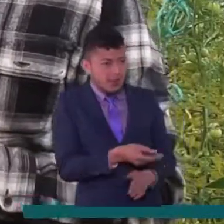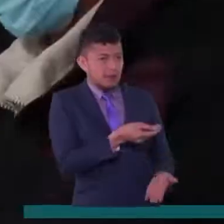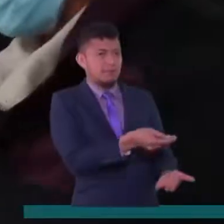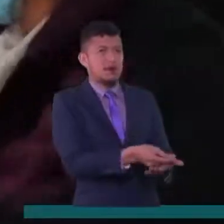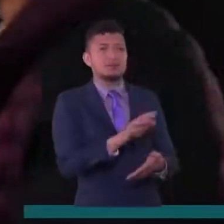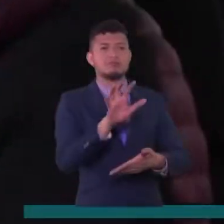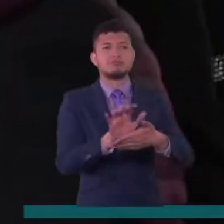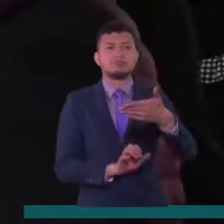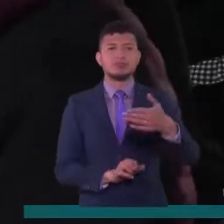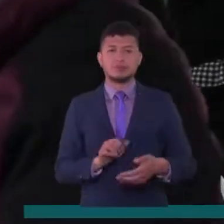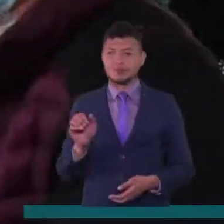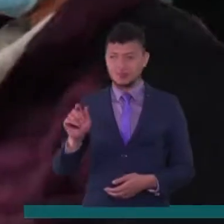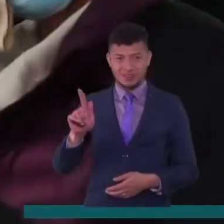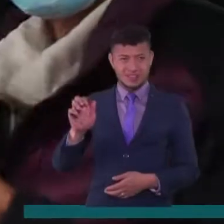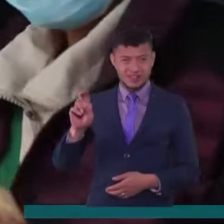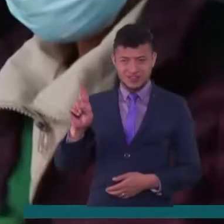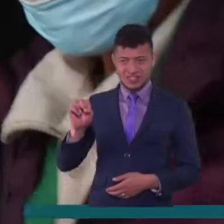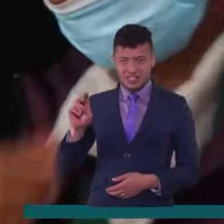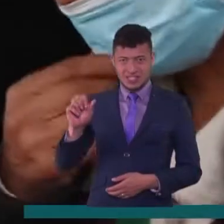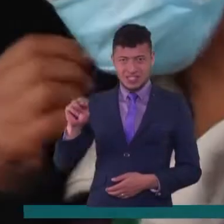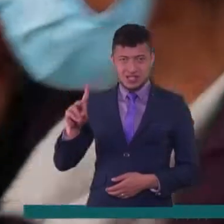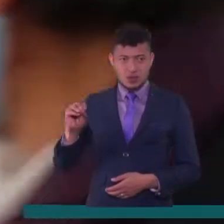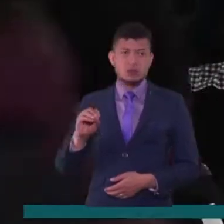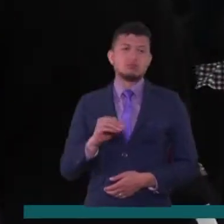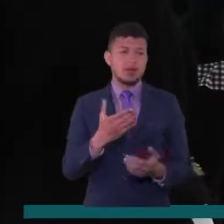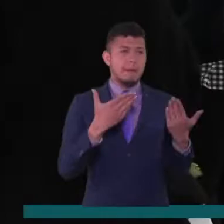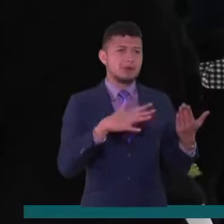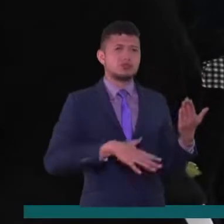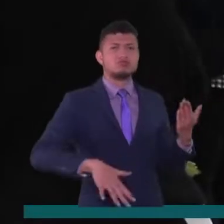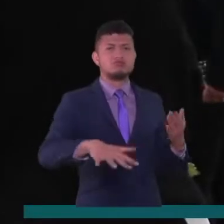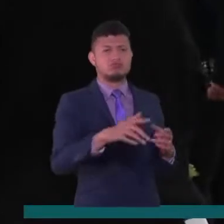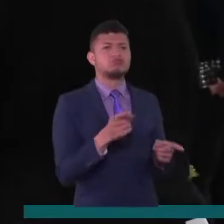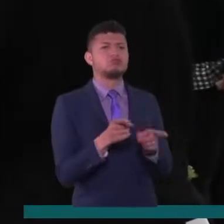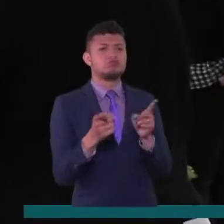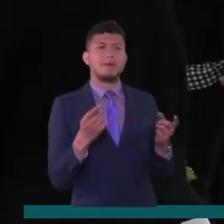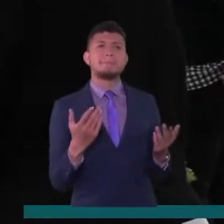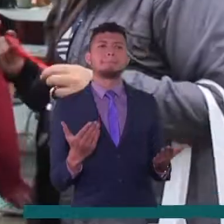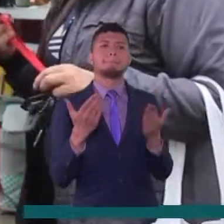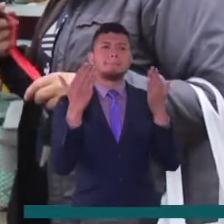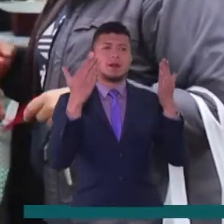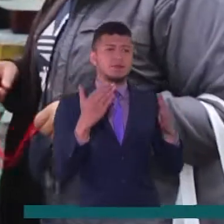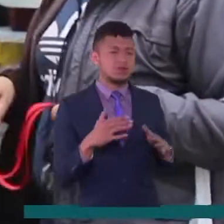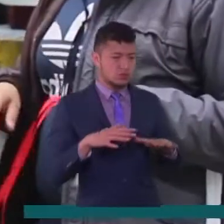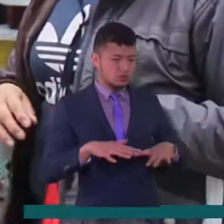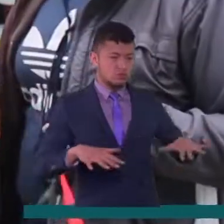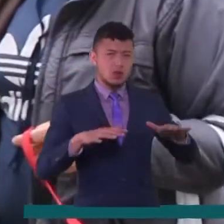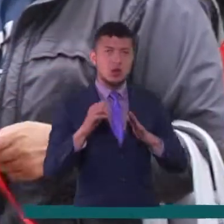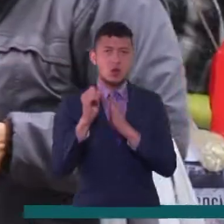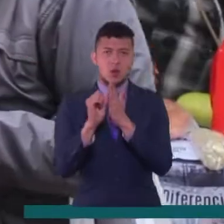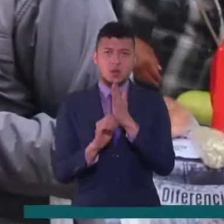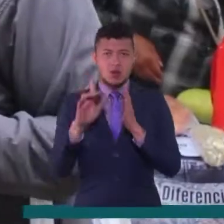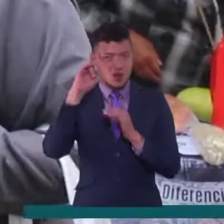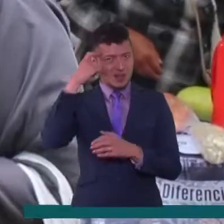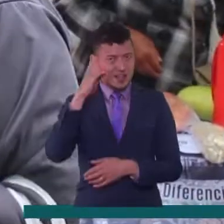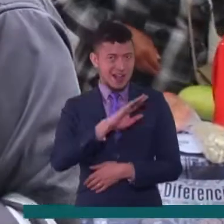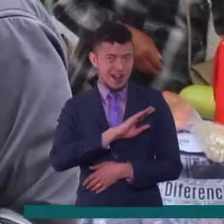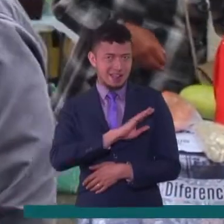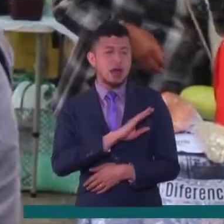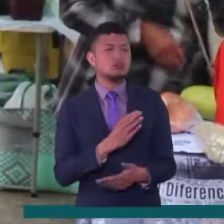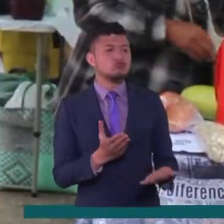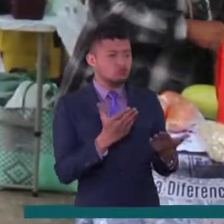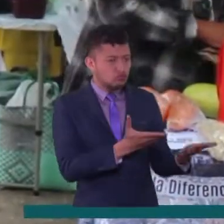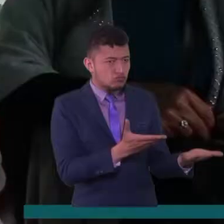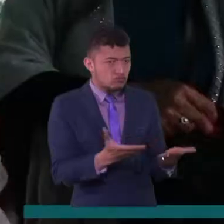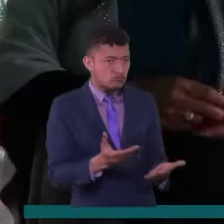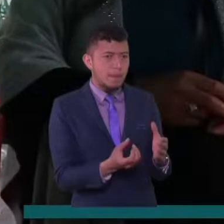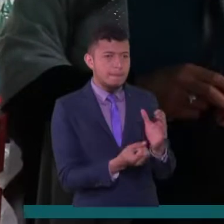intermediario. Así como Fernando, son decenas de campesinos en Icatá que se están beneficiando de un programa del gobierno local que les permite